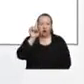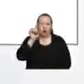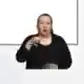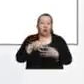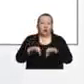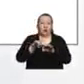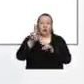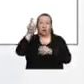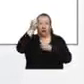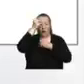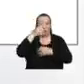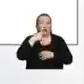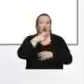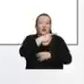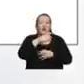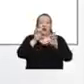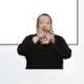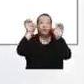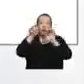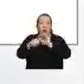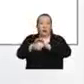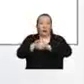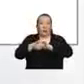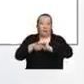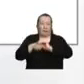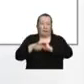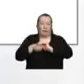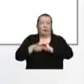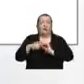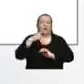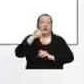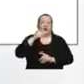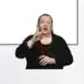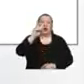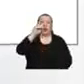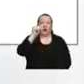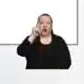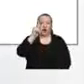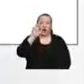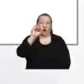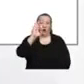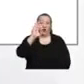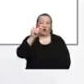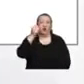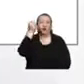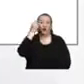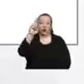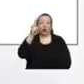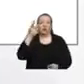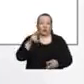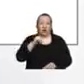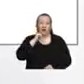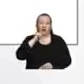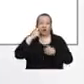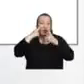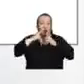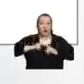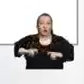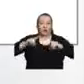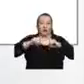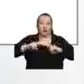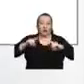fantasmas en de la en dakota del sur lo dice cuando era papers todavía no se investiga la contención en delaware